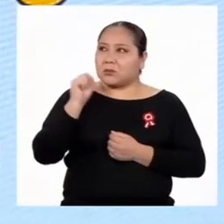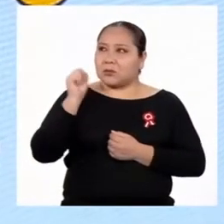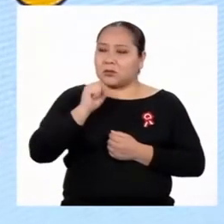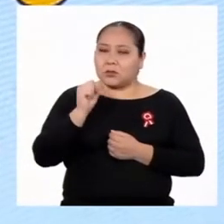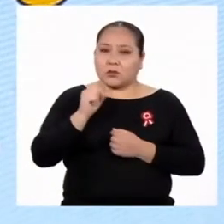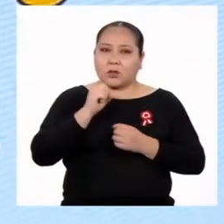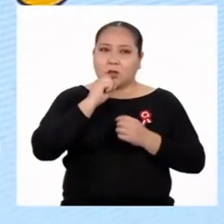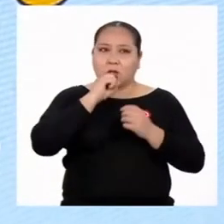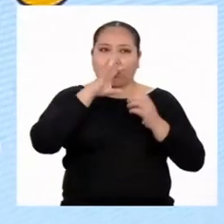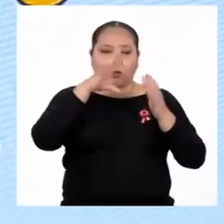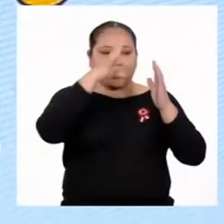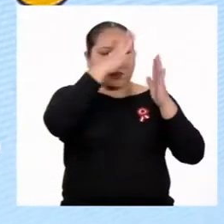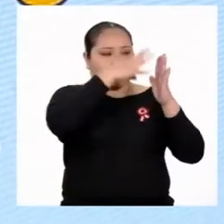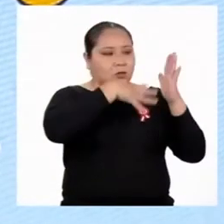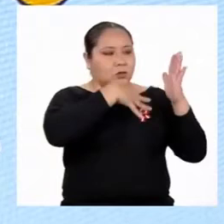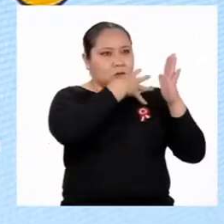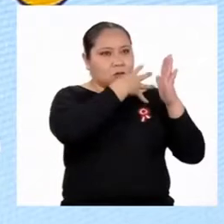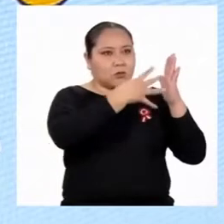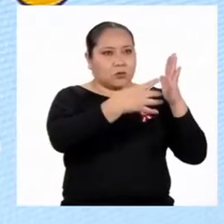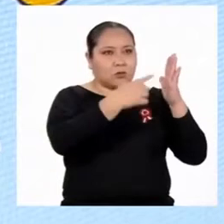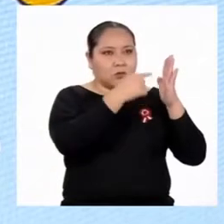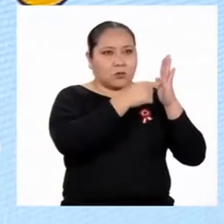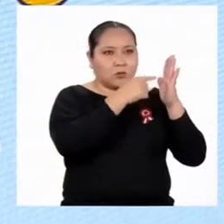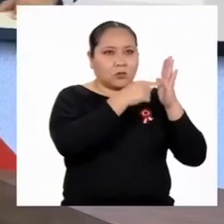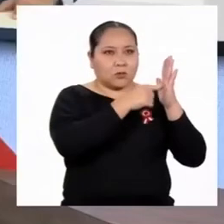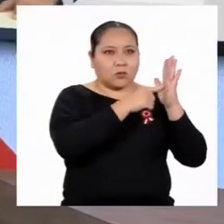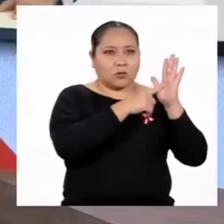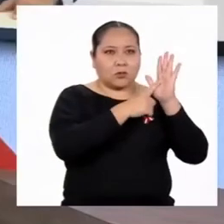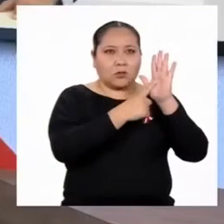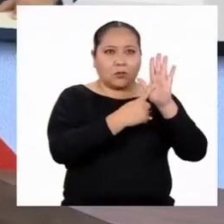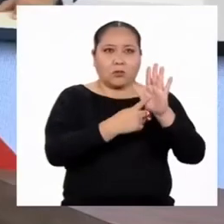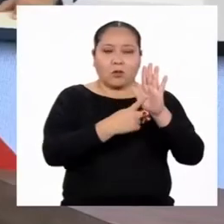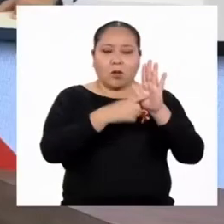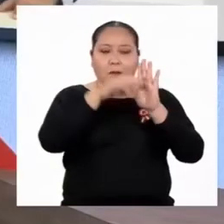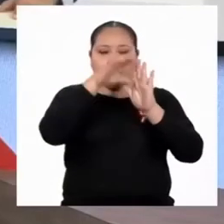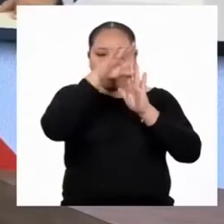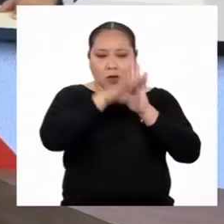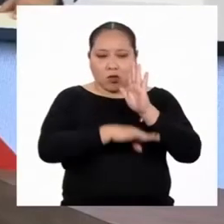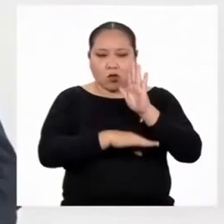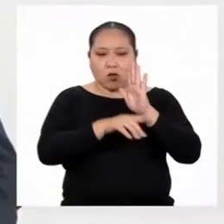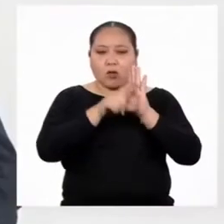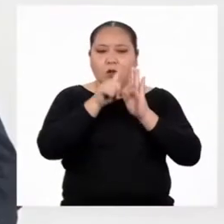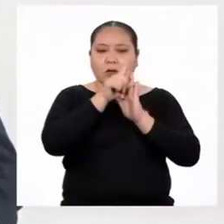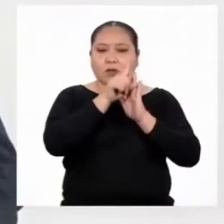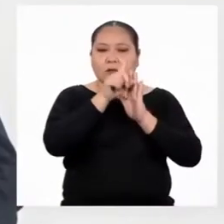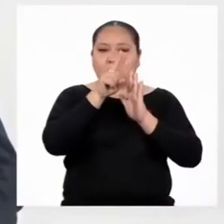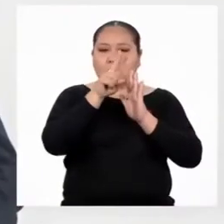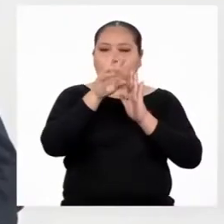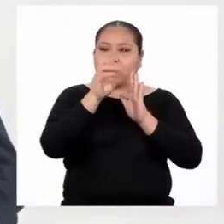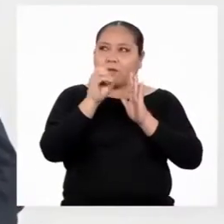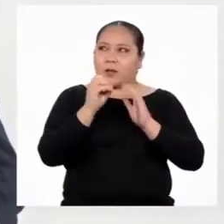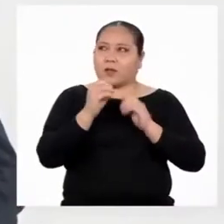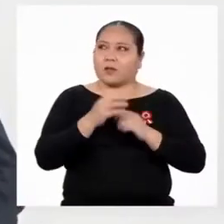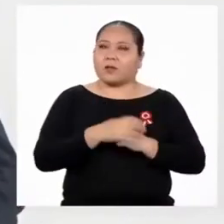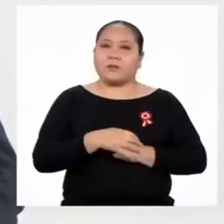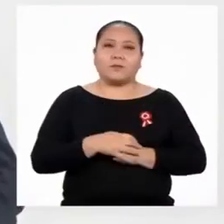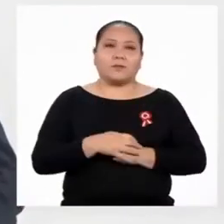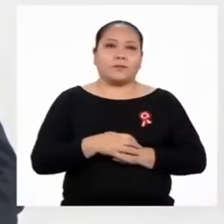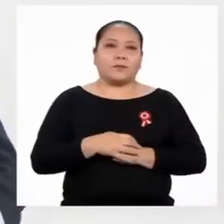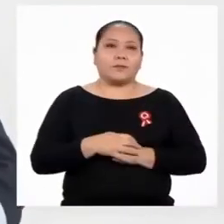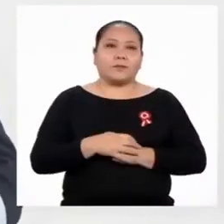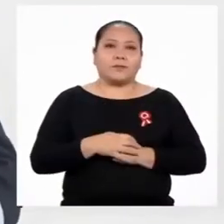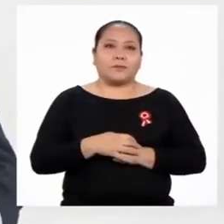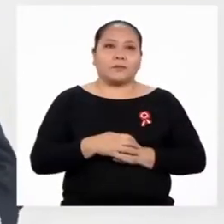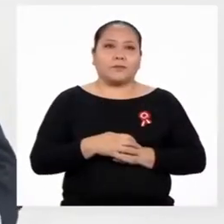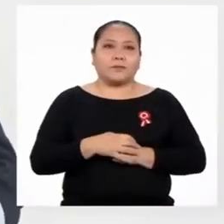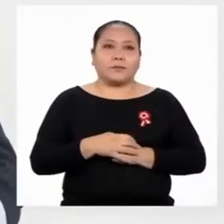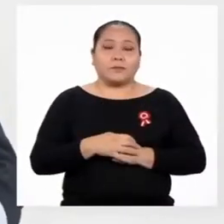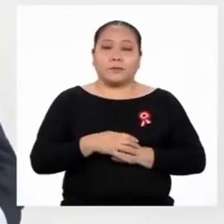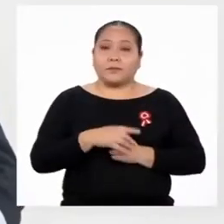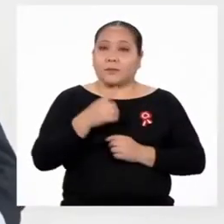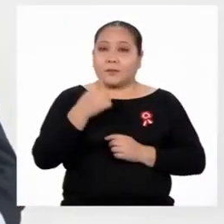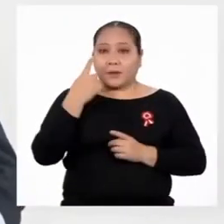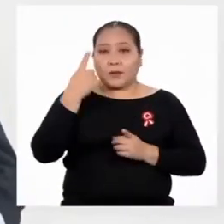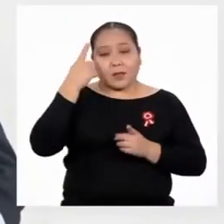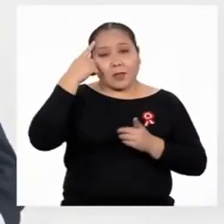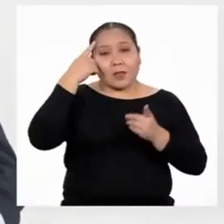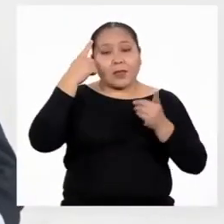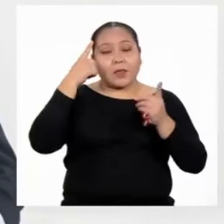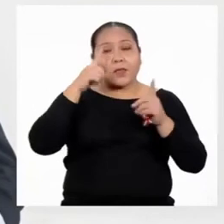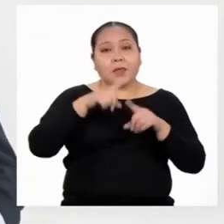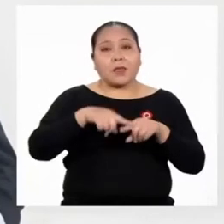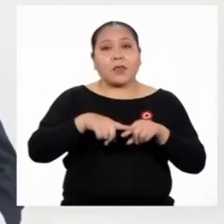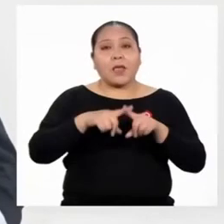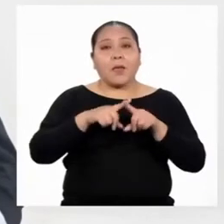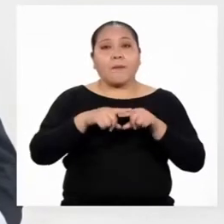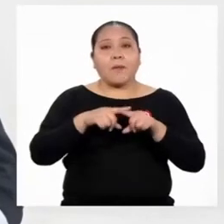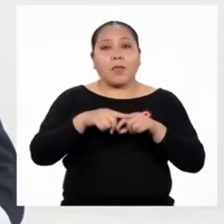el cuadro y la lectura de la expresión menor a 120. De acuerdo a la información que encontré en libros